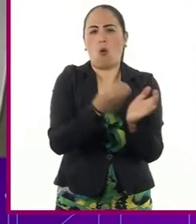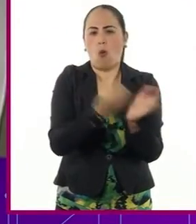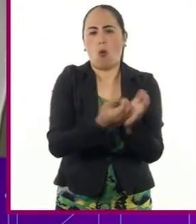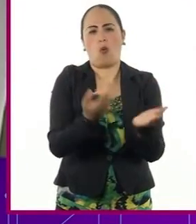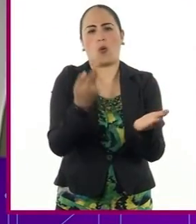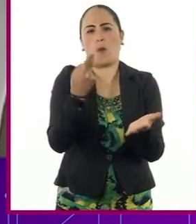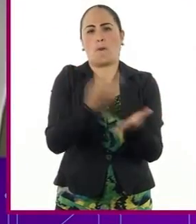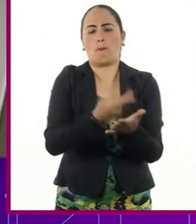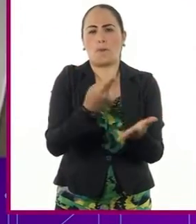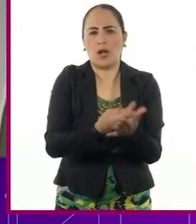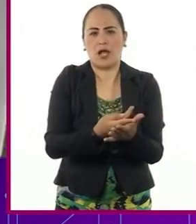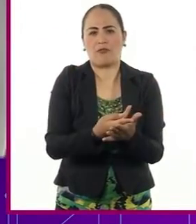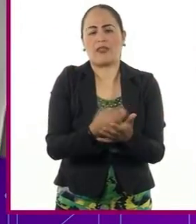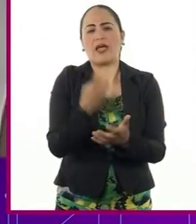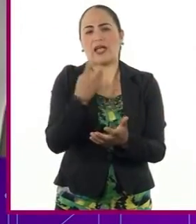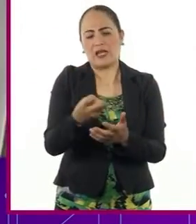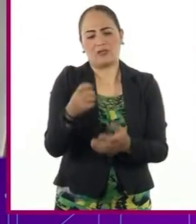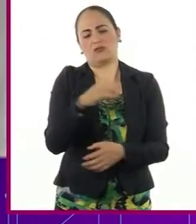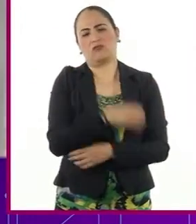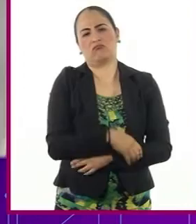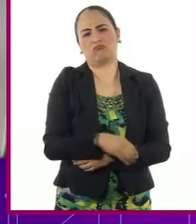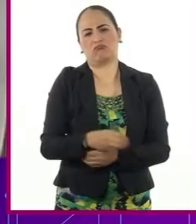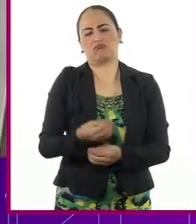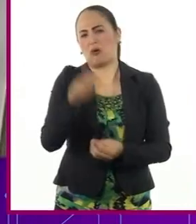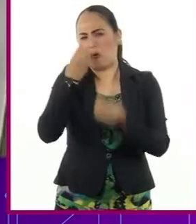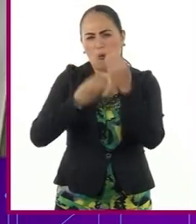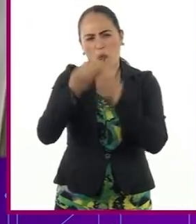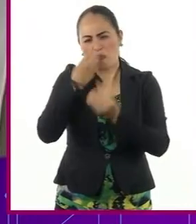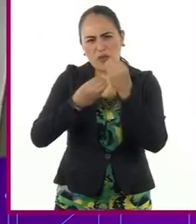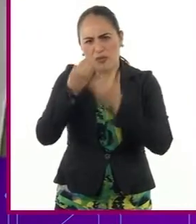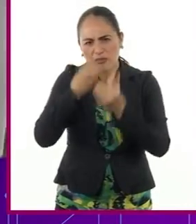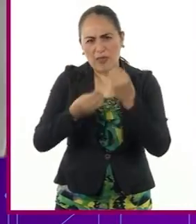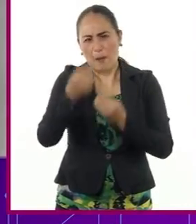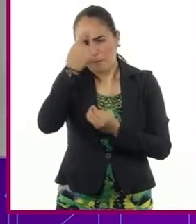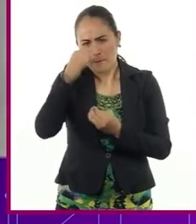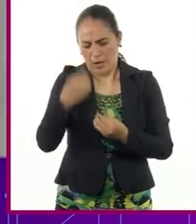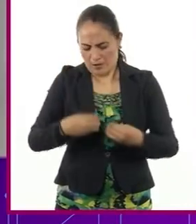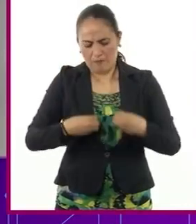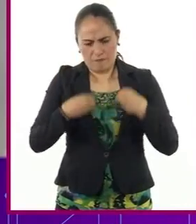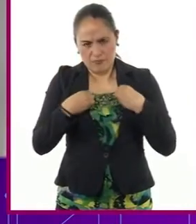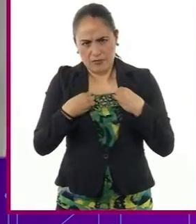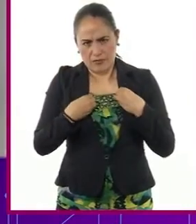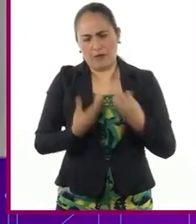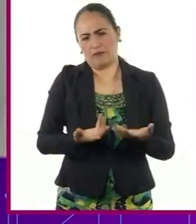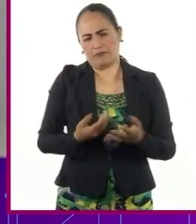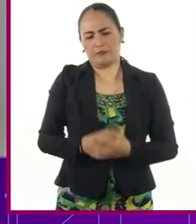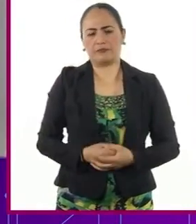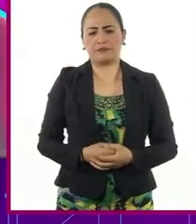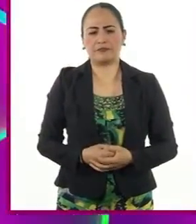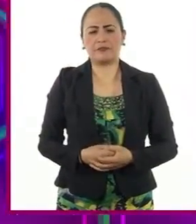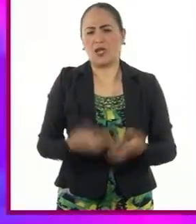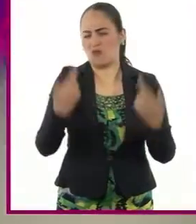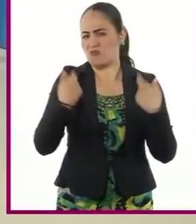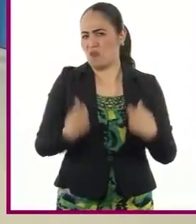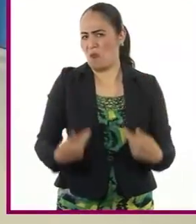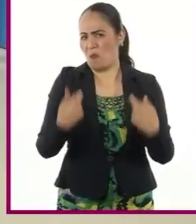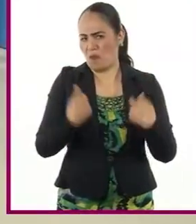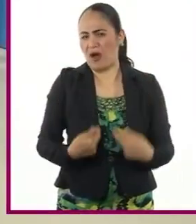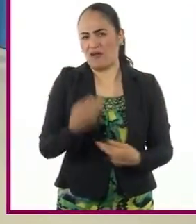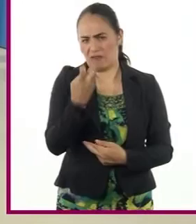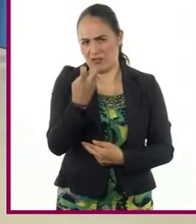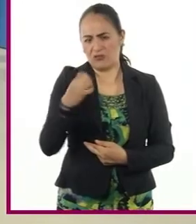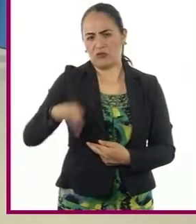plata, productos agrícolas para vivir ellos mismos, para comer, ropa.